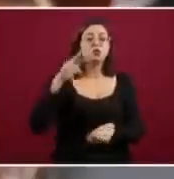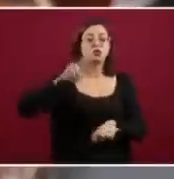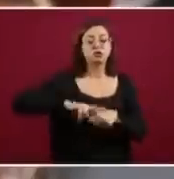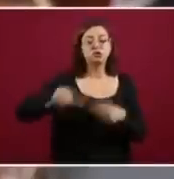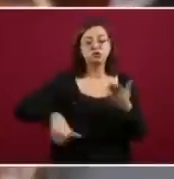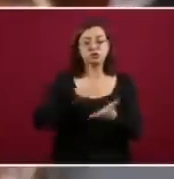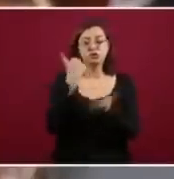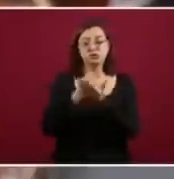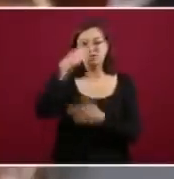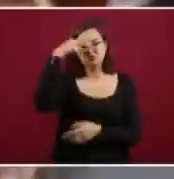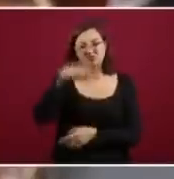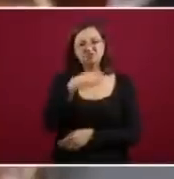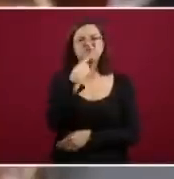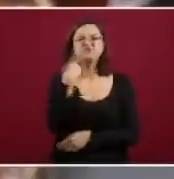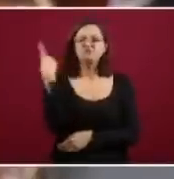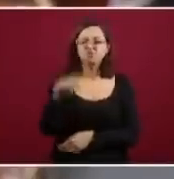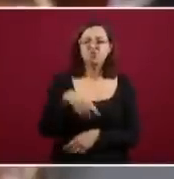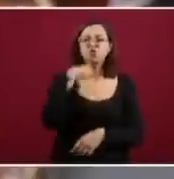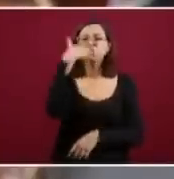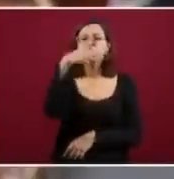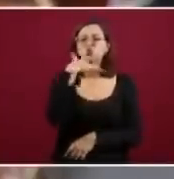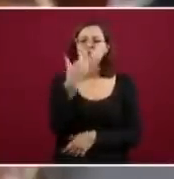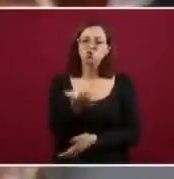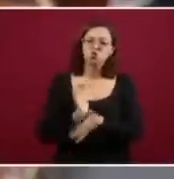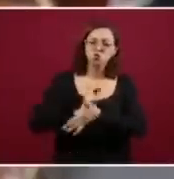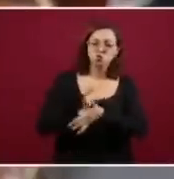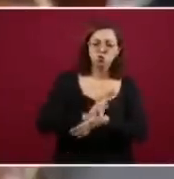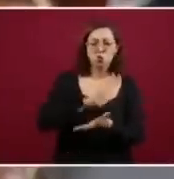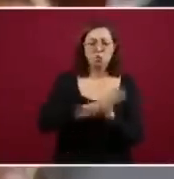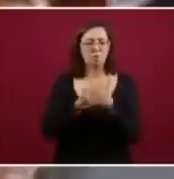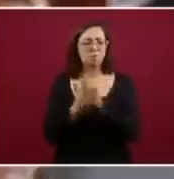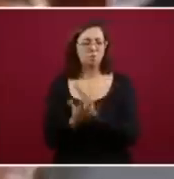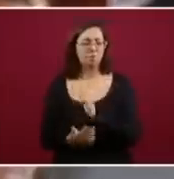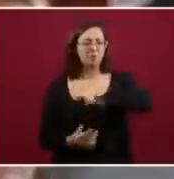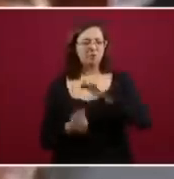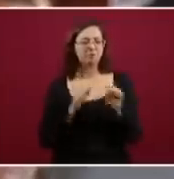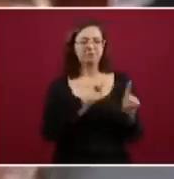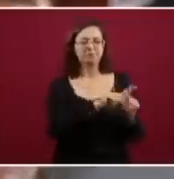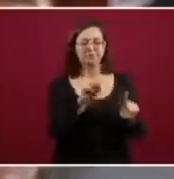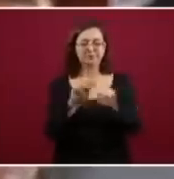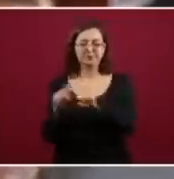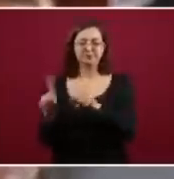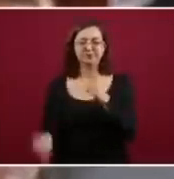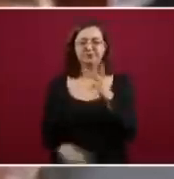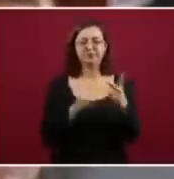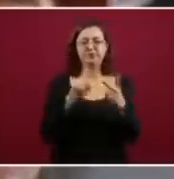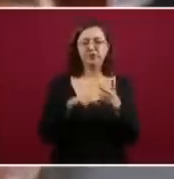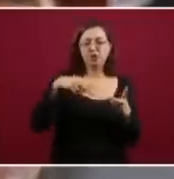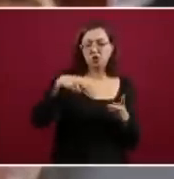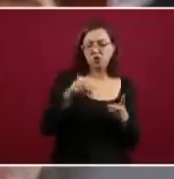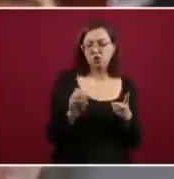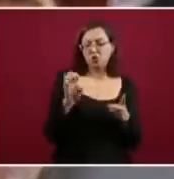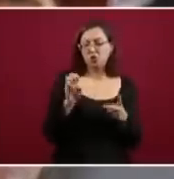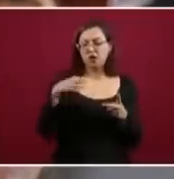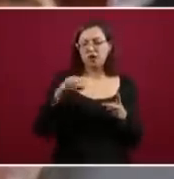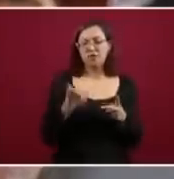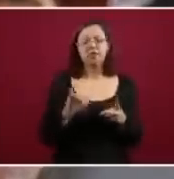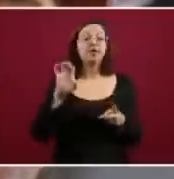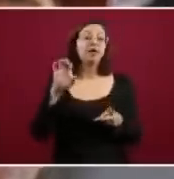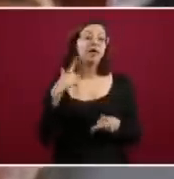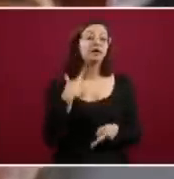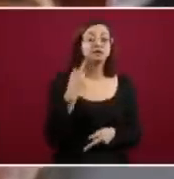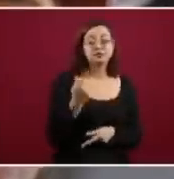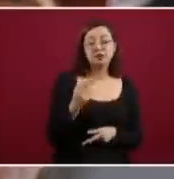denunciada por corrupción discriminación influyentismo entre otras tengo a nueve y ver al ex periodista y